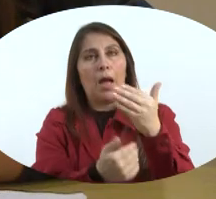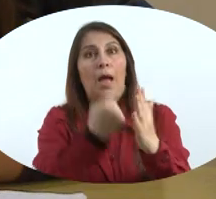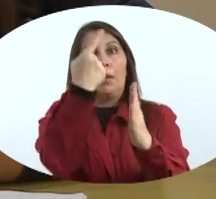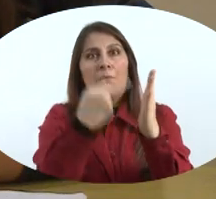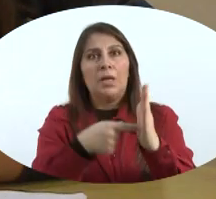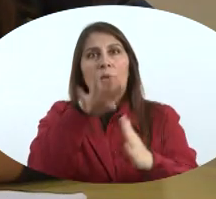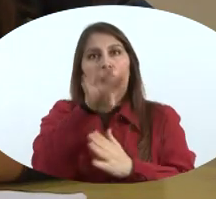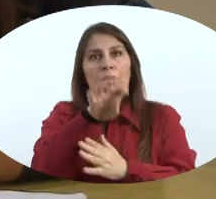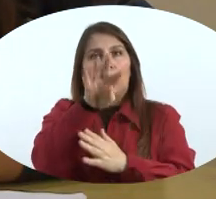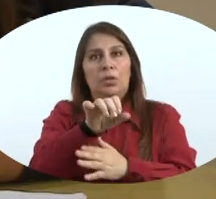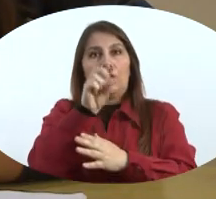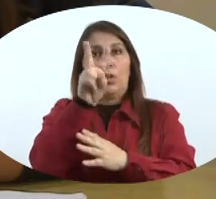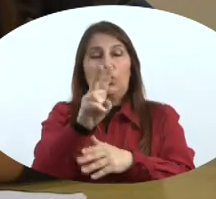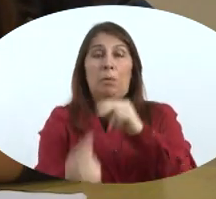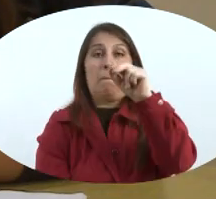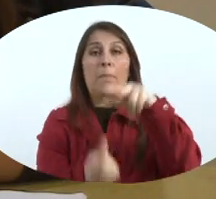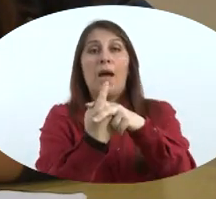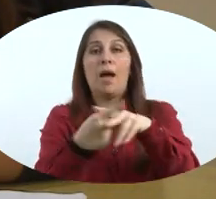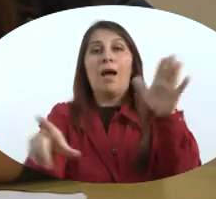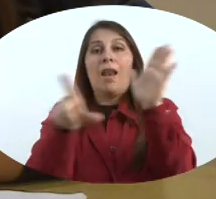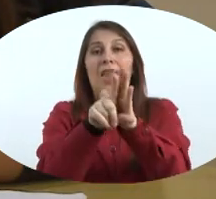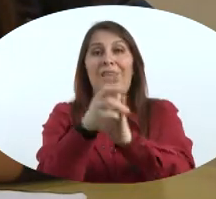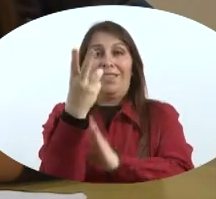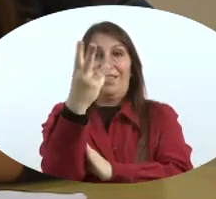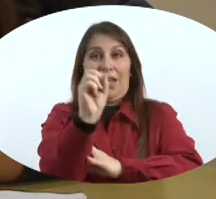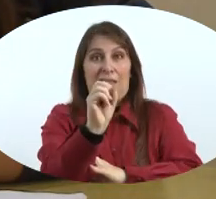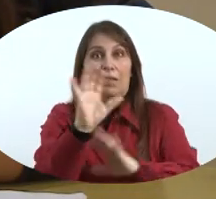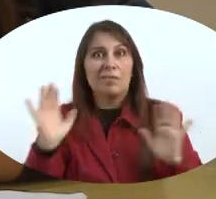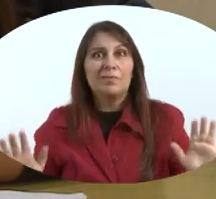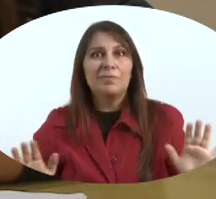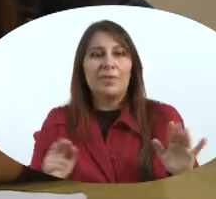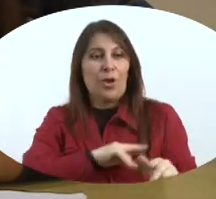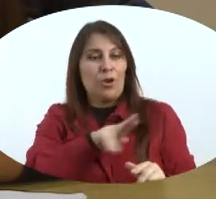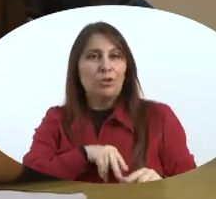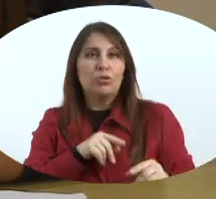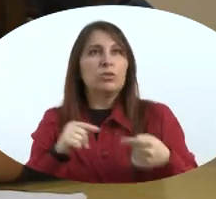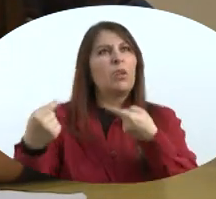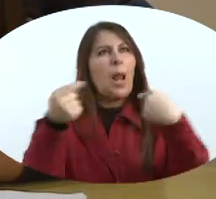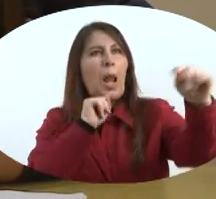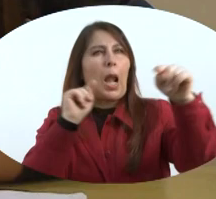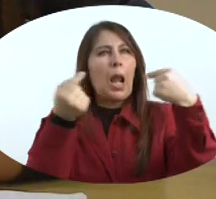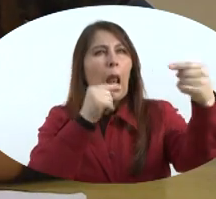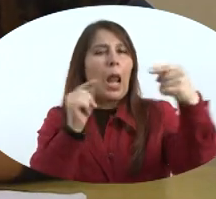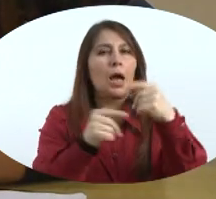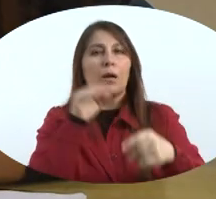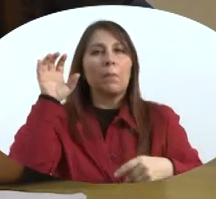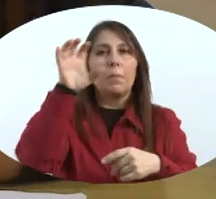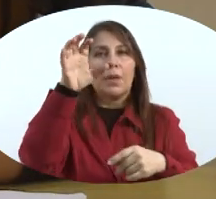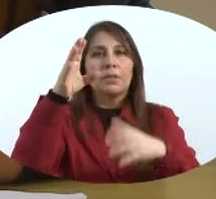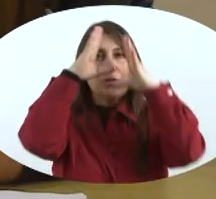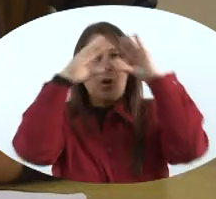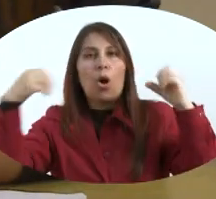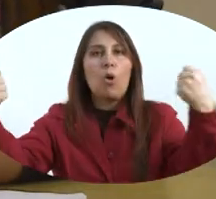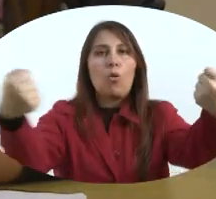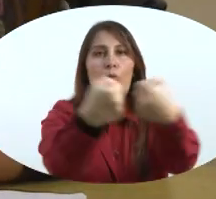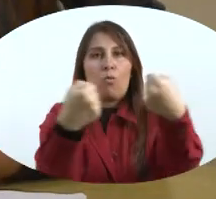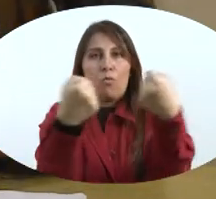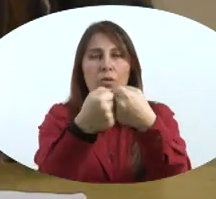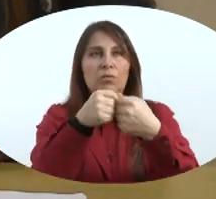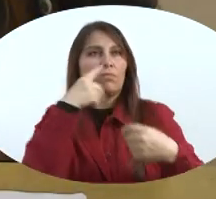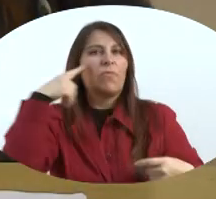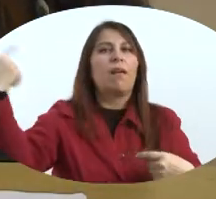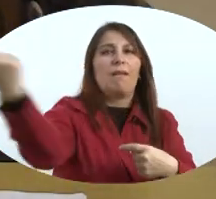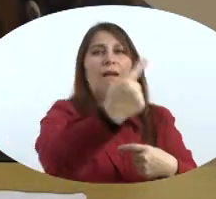1992 con la ley 30 nosotros hoy la discusión que estamos teniendo con el país es que entendemos y es un consenso general de la sociedad